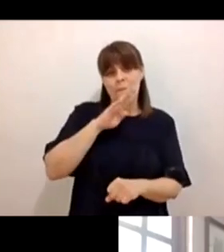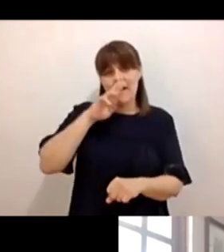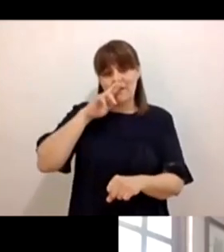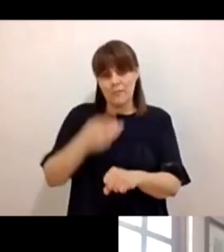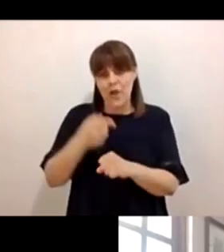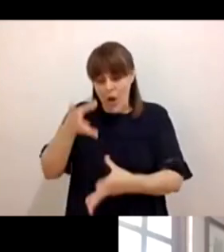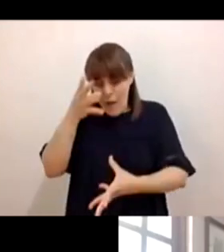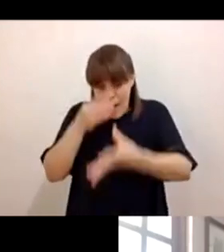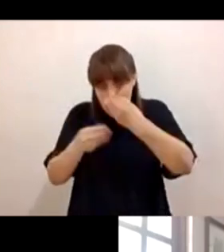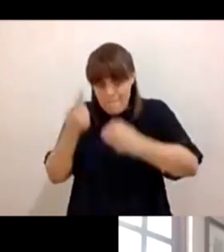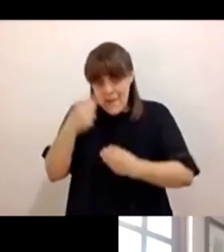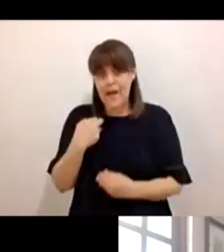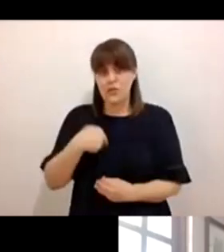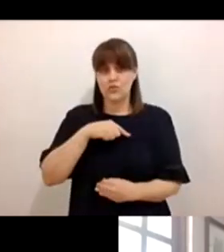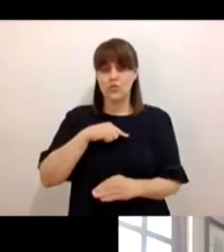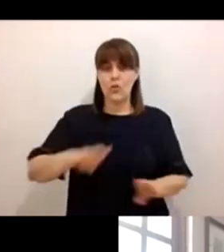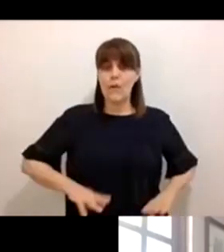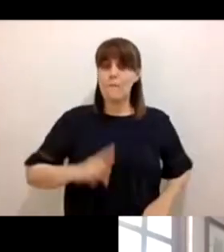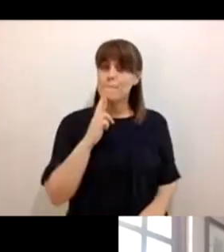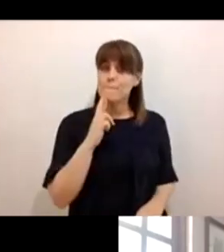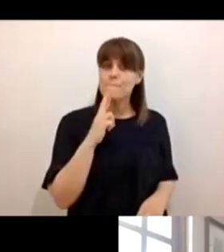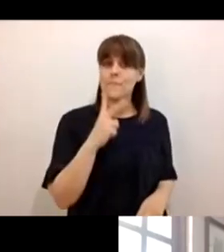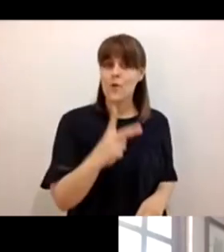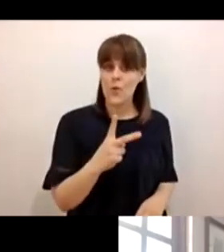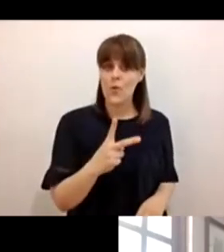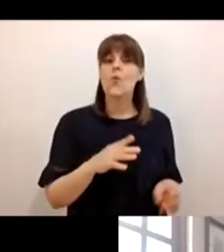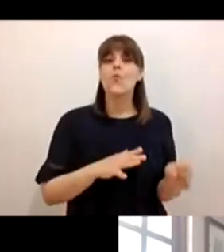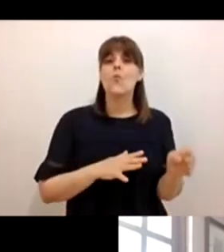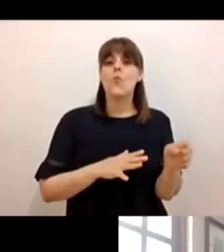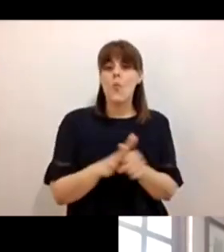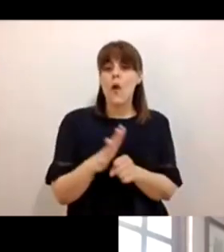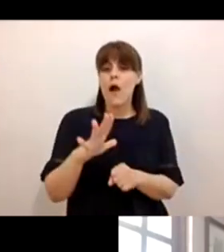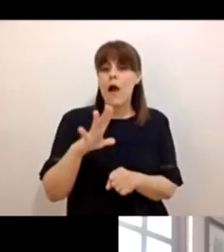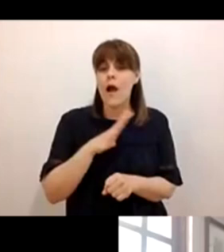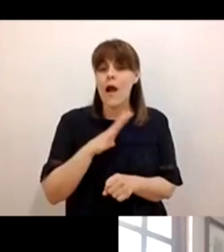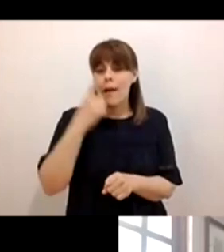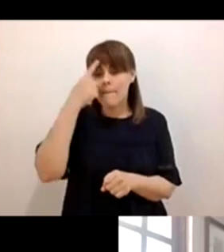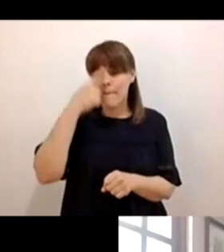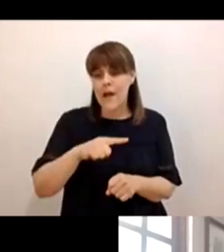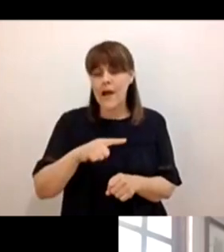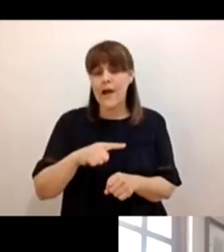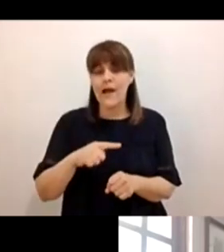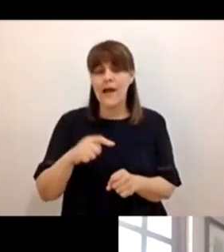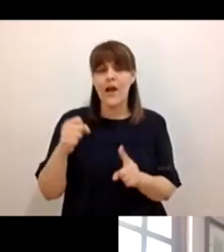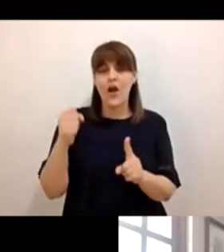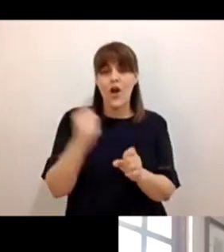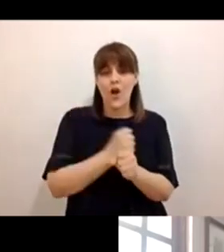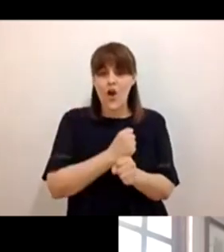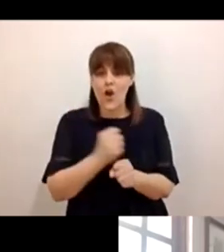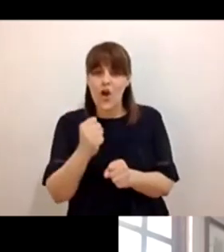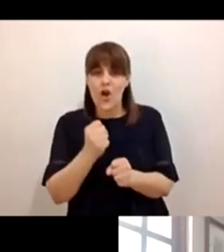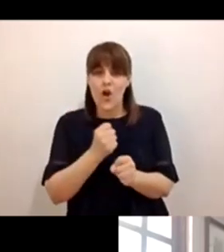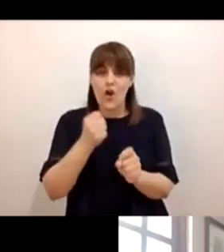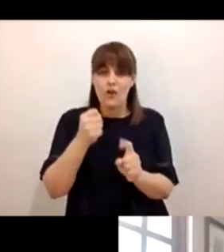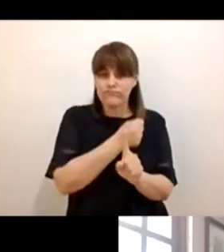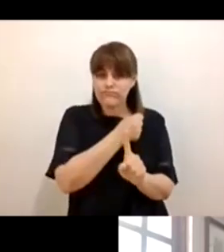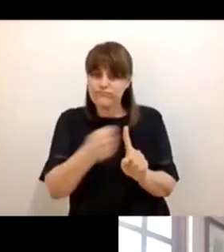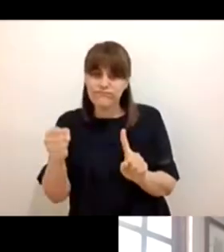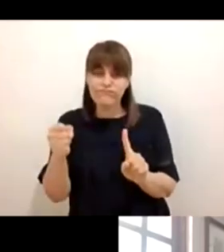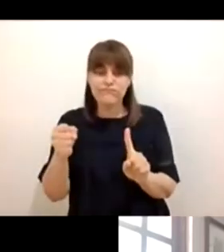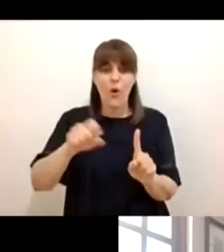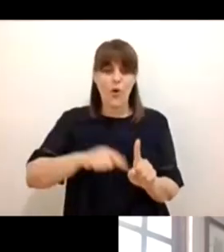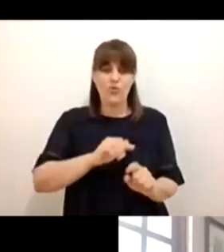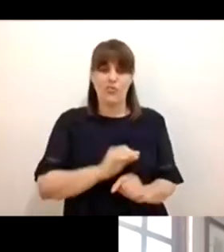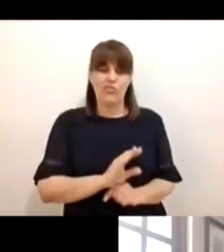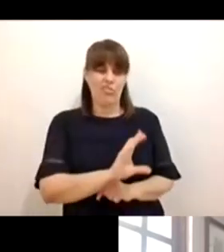ser mejores mamás y papás y qué herramientas hay que no sean ni los golpes ni las humillaciones cómo ponemos límites sanos porque no se